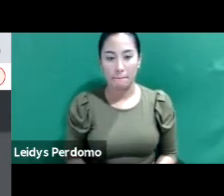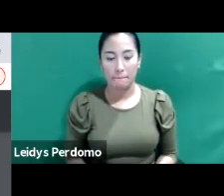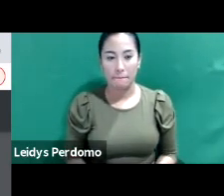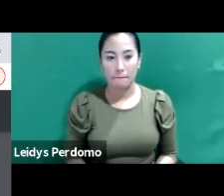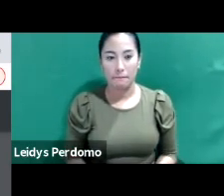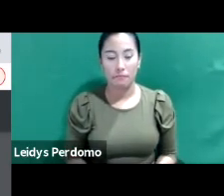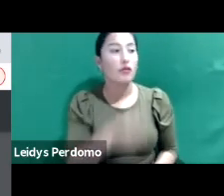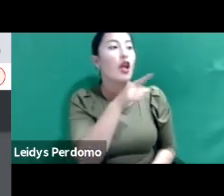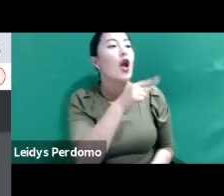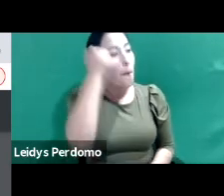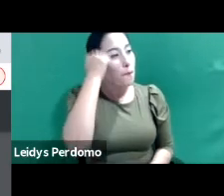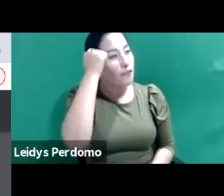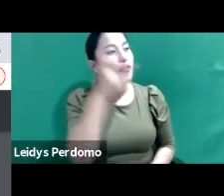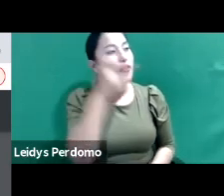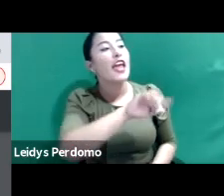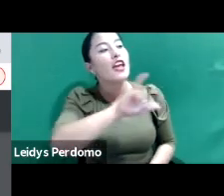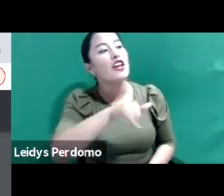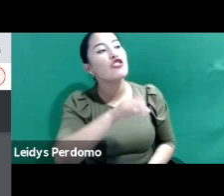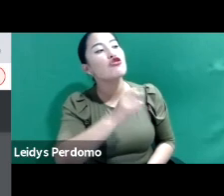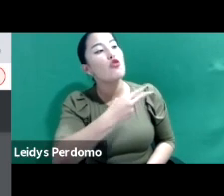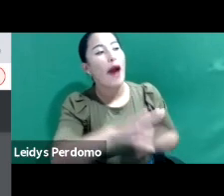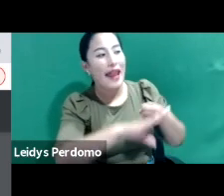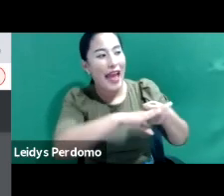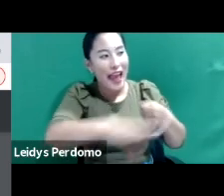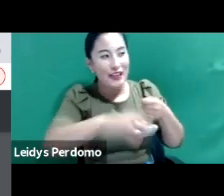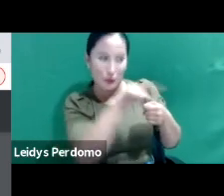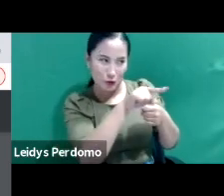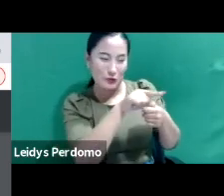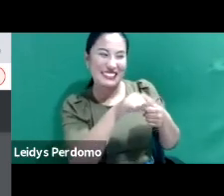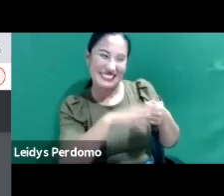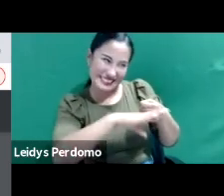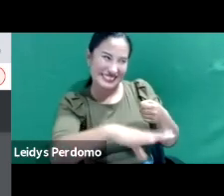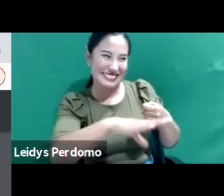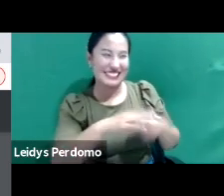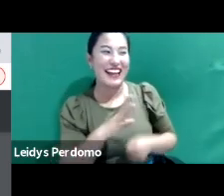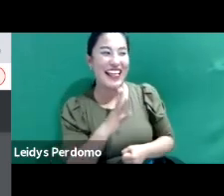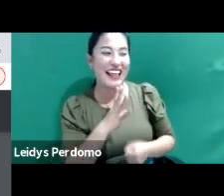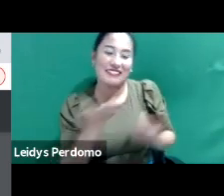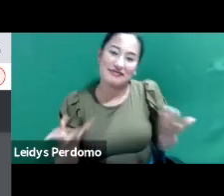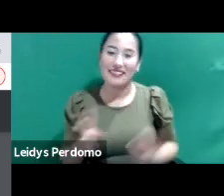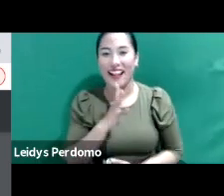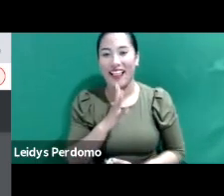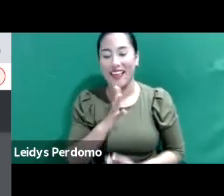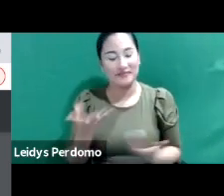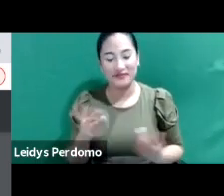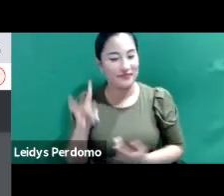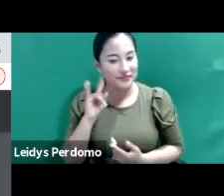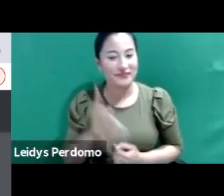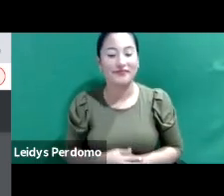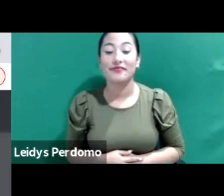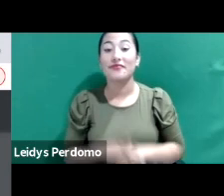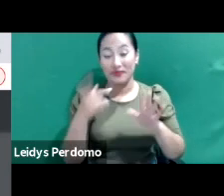Profe, prende tu micrófono. Profe Joana, prende el micrófono porque los Sí. apaga. Okay, listo, ya, gracias. Que les estaba comentando que dentro